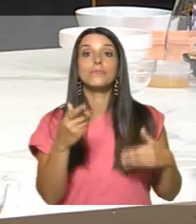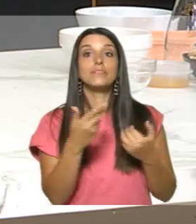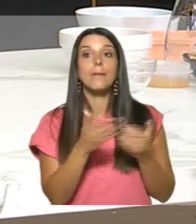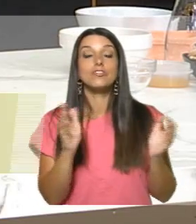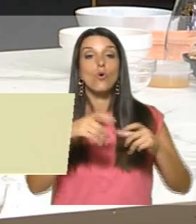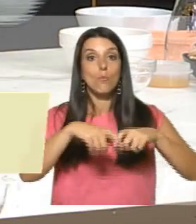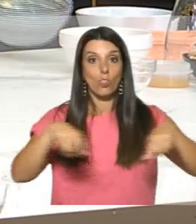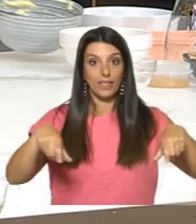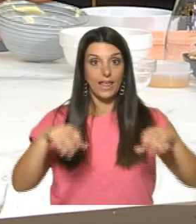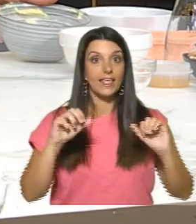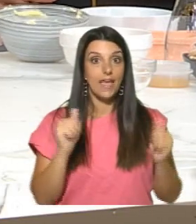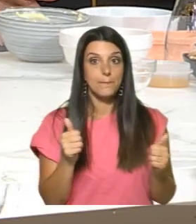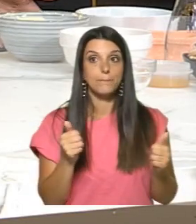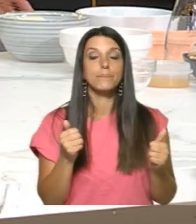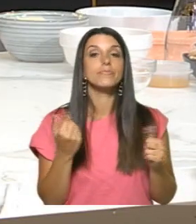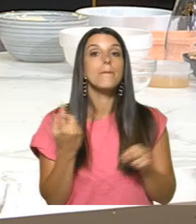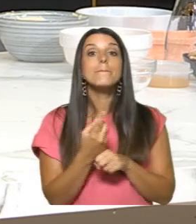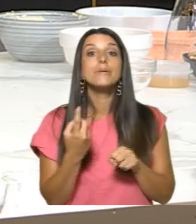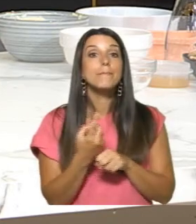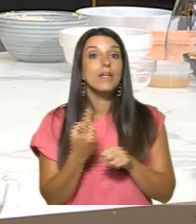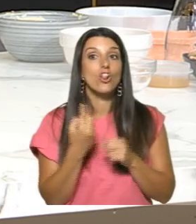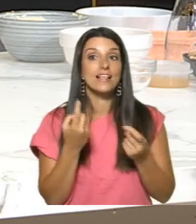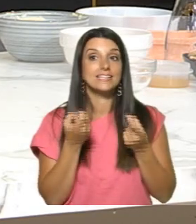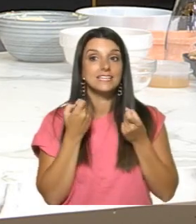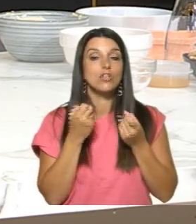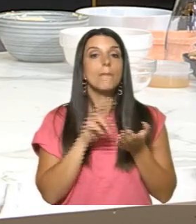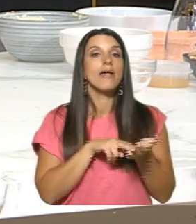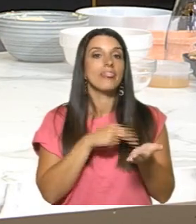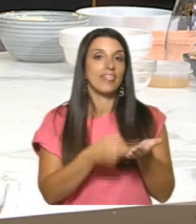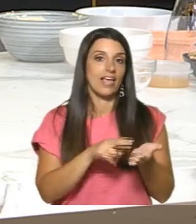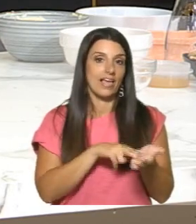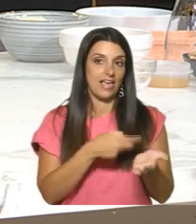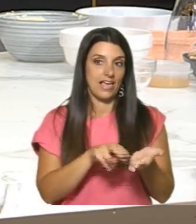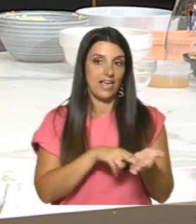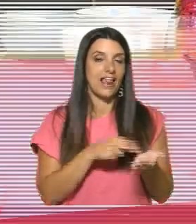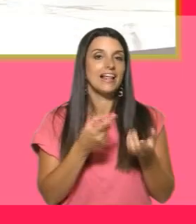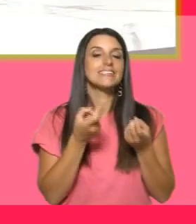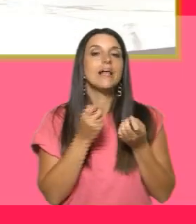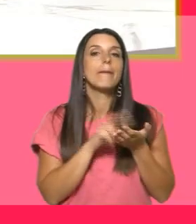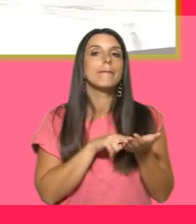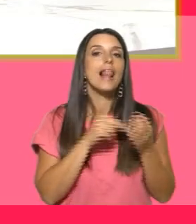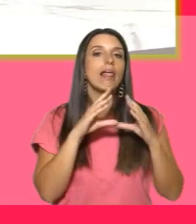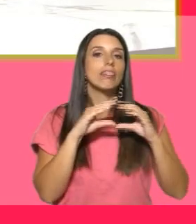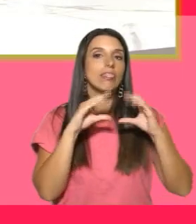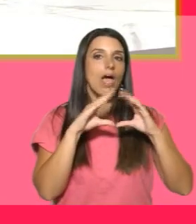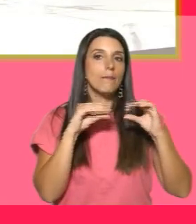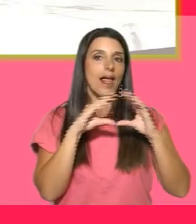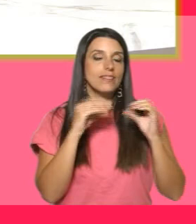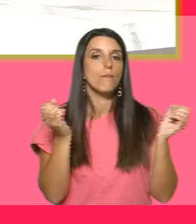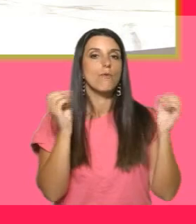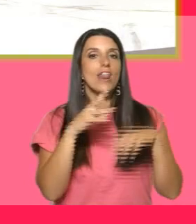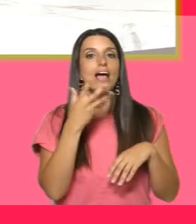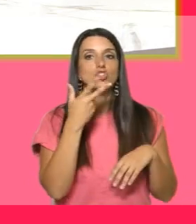con el budín. Bien. ¿Está? Lo primero que vamos a hacer es tenemos la manteca. La tenés que tener bien pomadita porque le vamos a integrar el